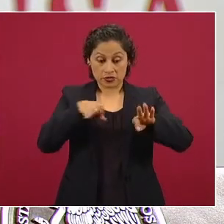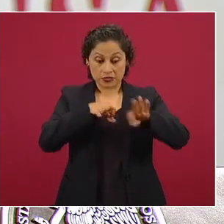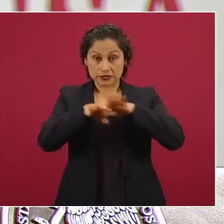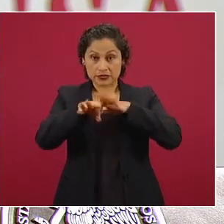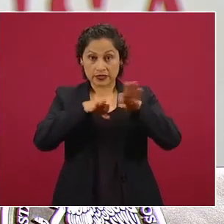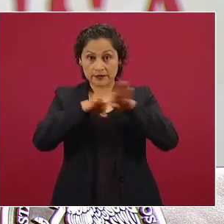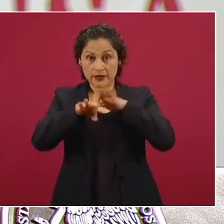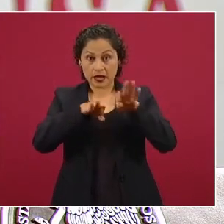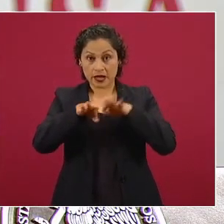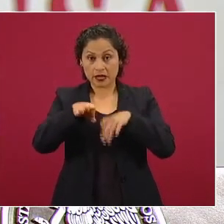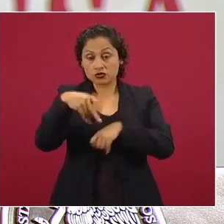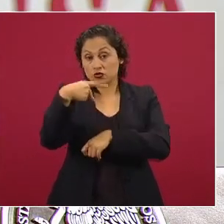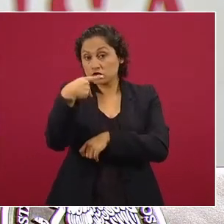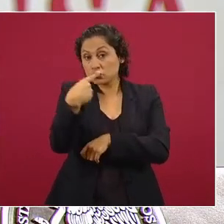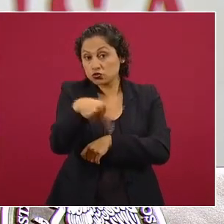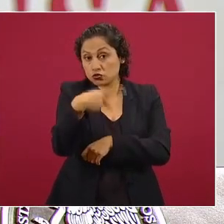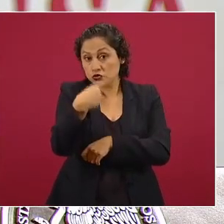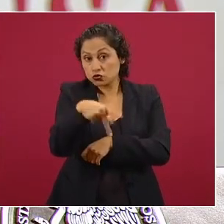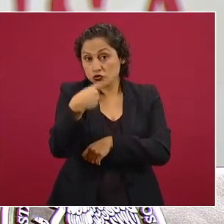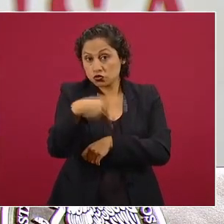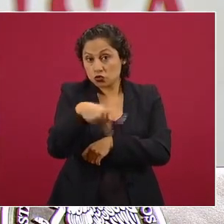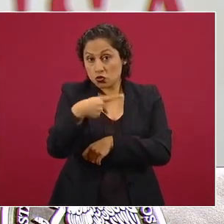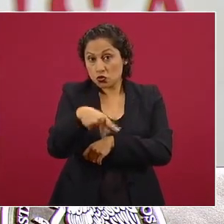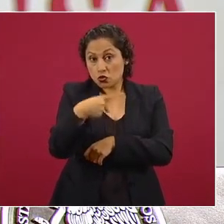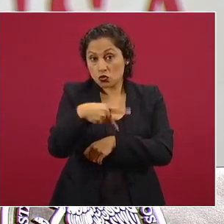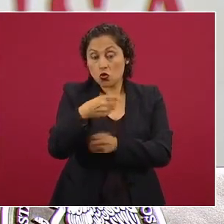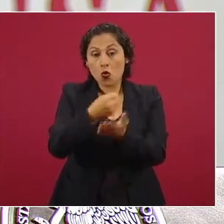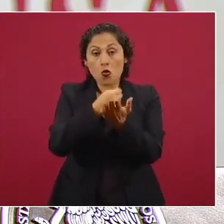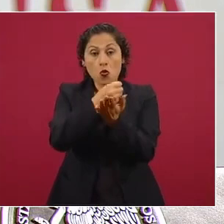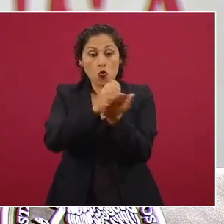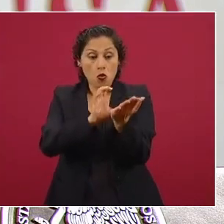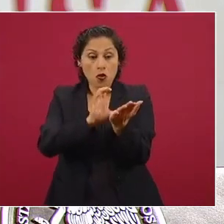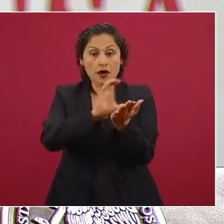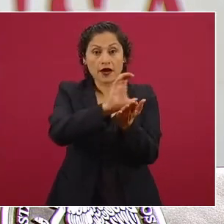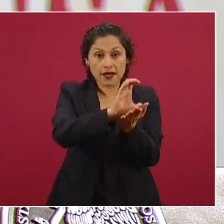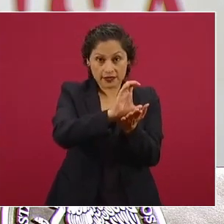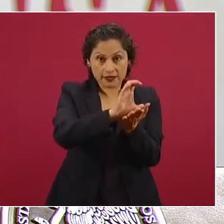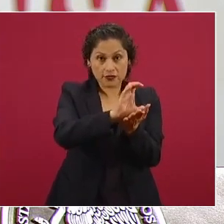créditos sin intermediarios,